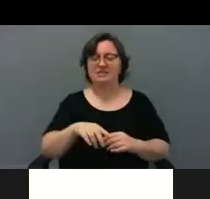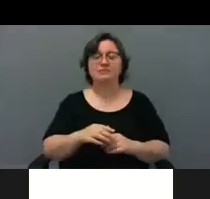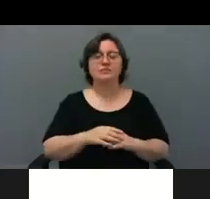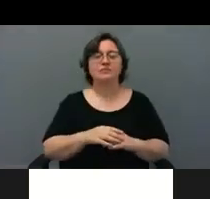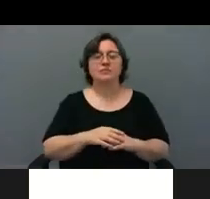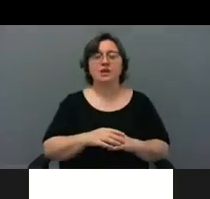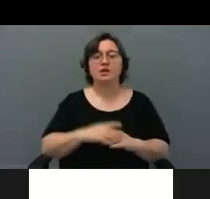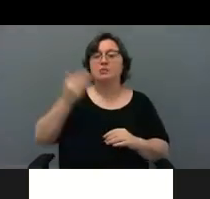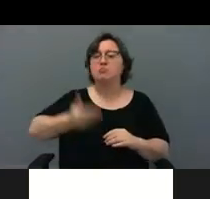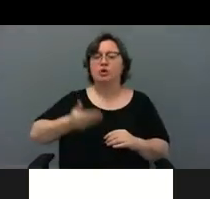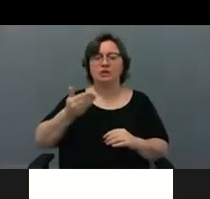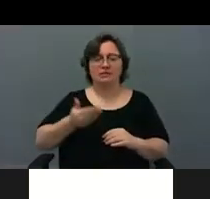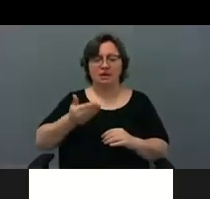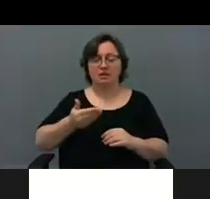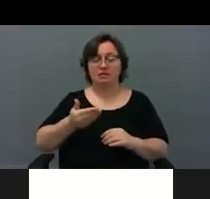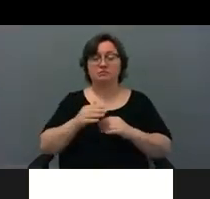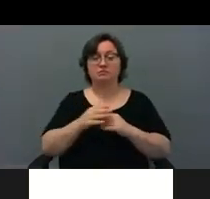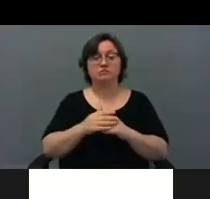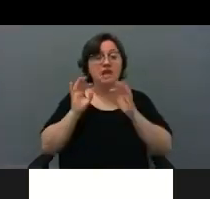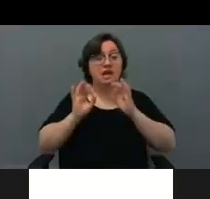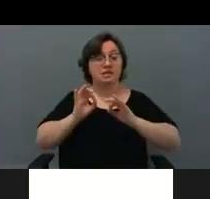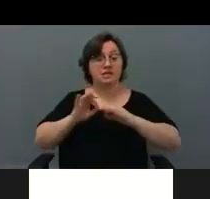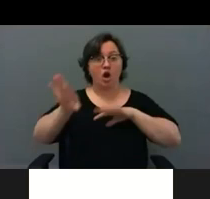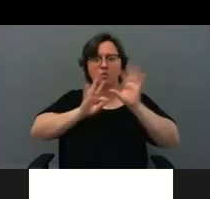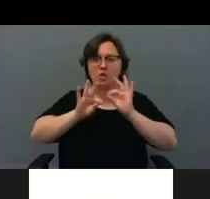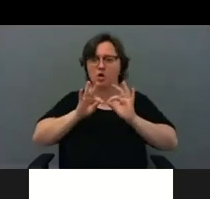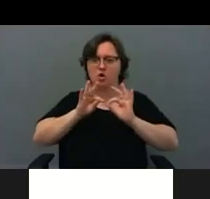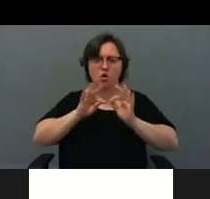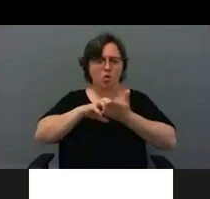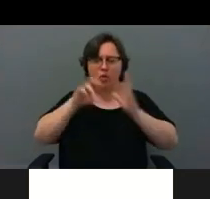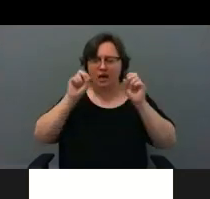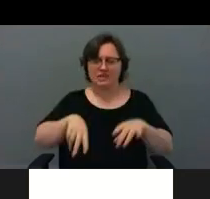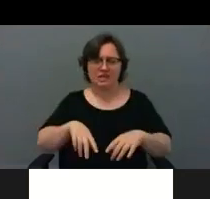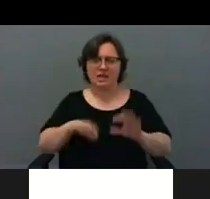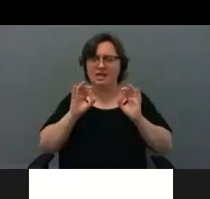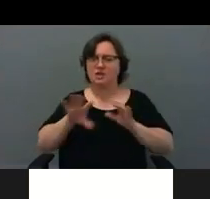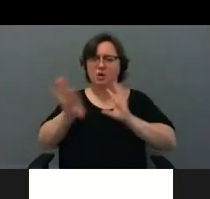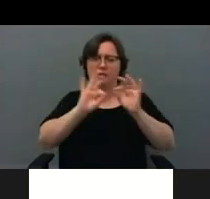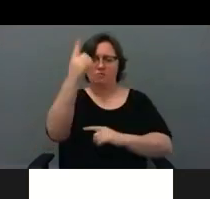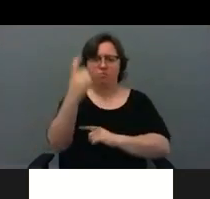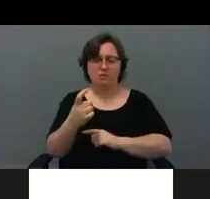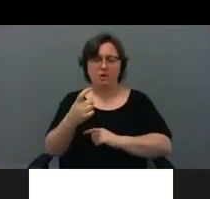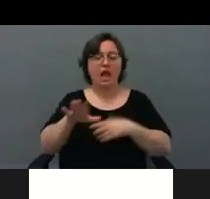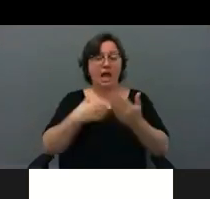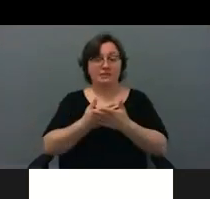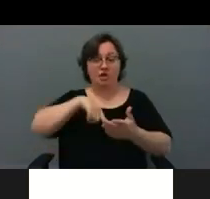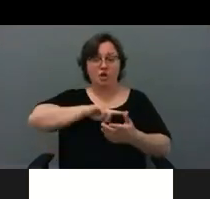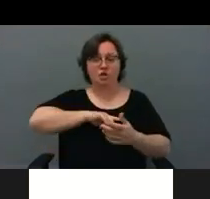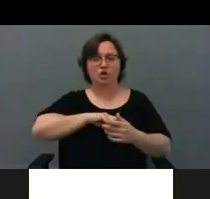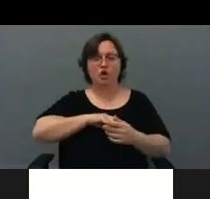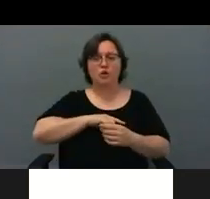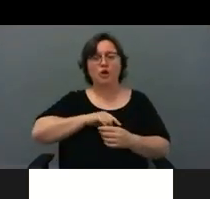es desde luego una opción innegable, una opción que además vamos a seguir explorando a través de la